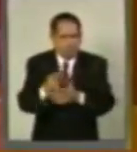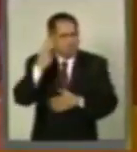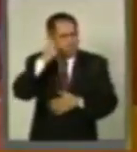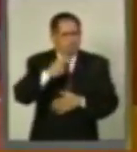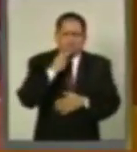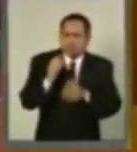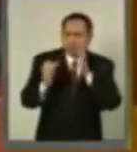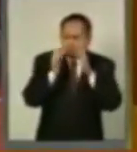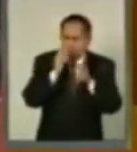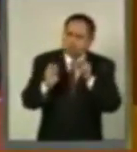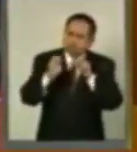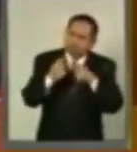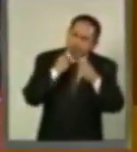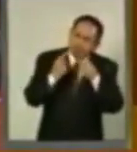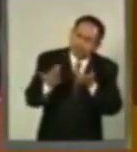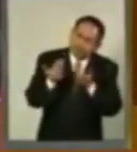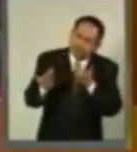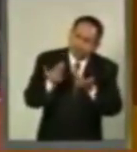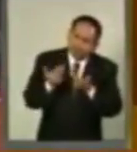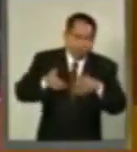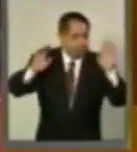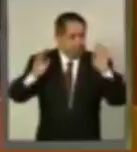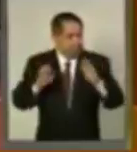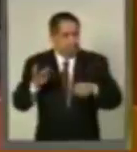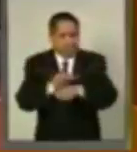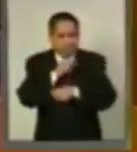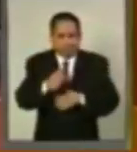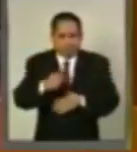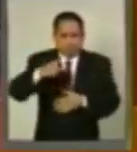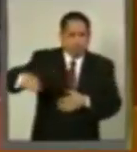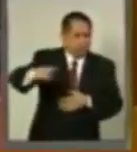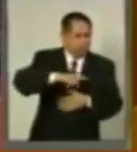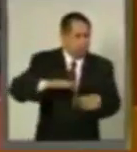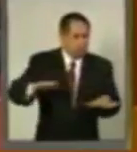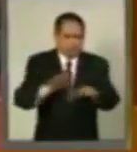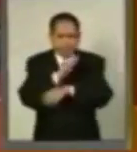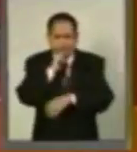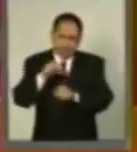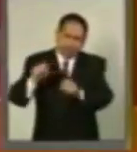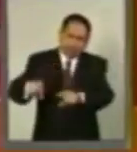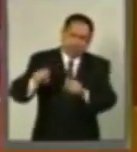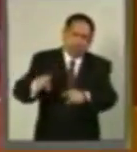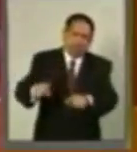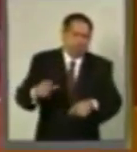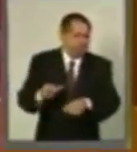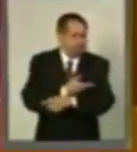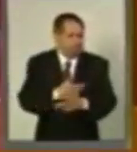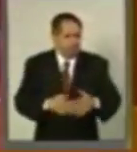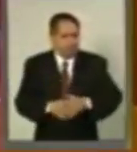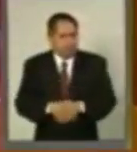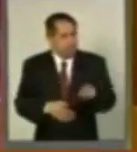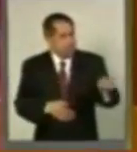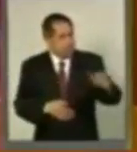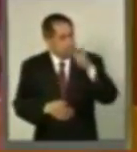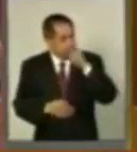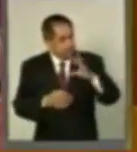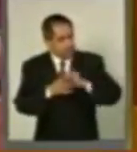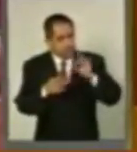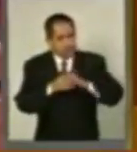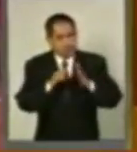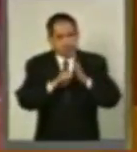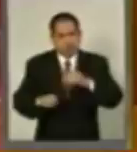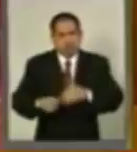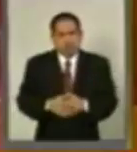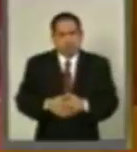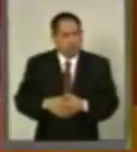sirve sentarse a dialogar cuando las demandas sociales no encuentran respuesta? Usted señaló, por ejemplo, a